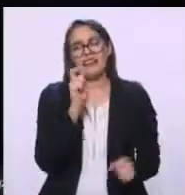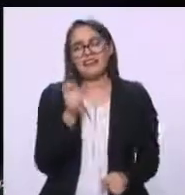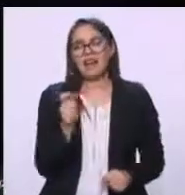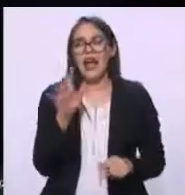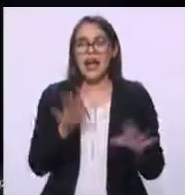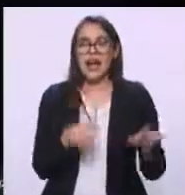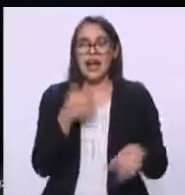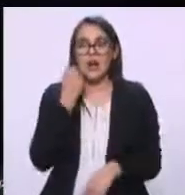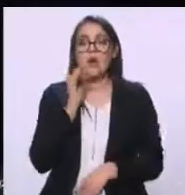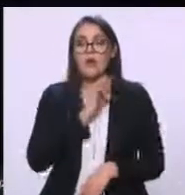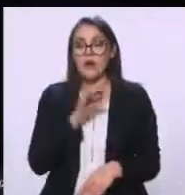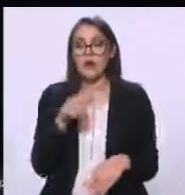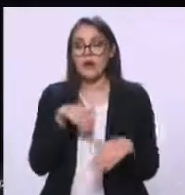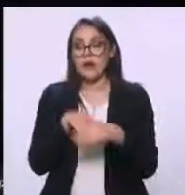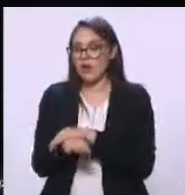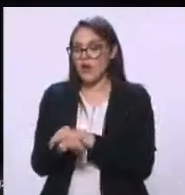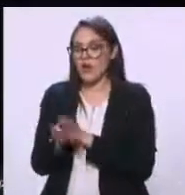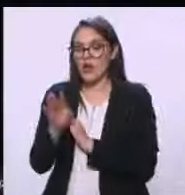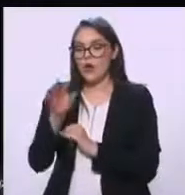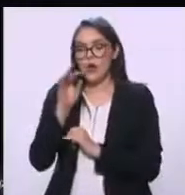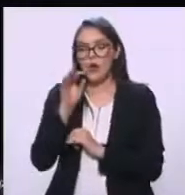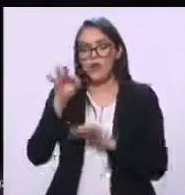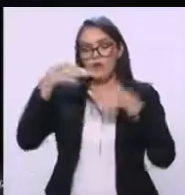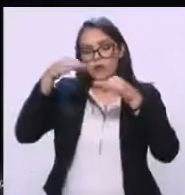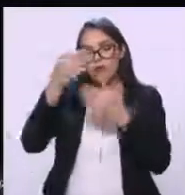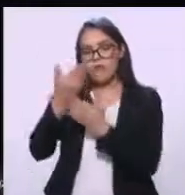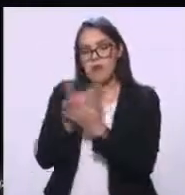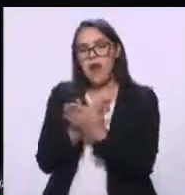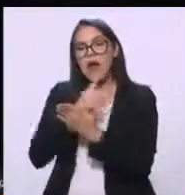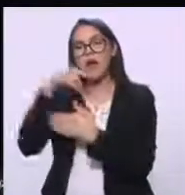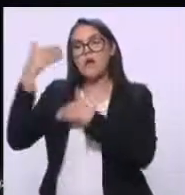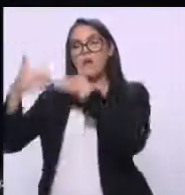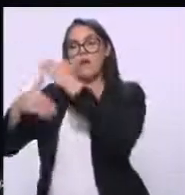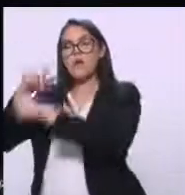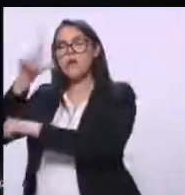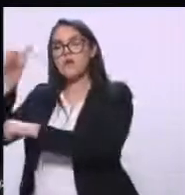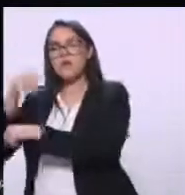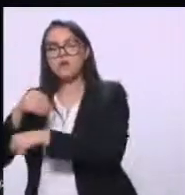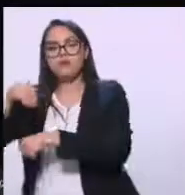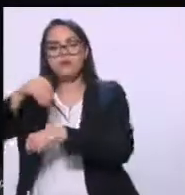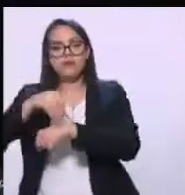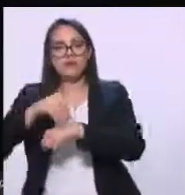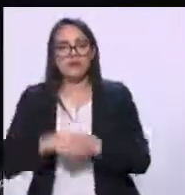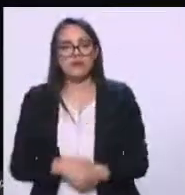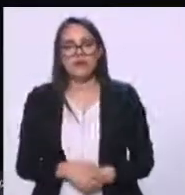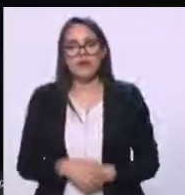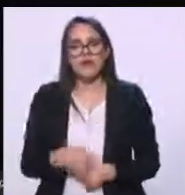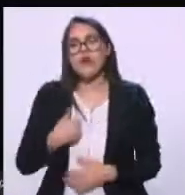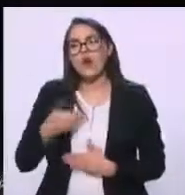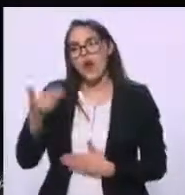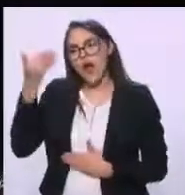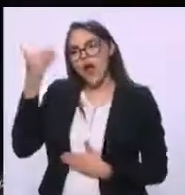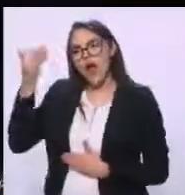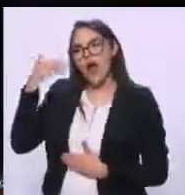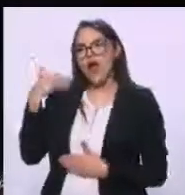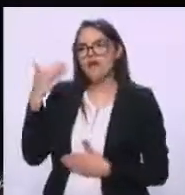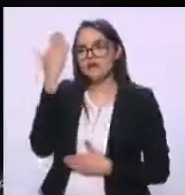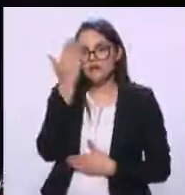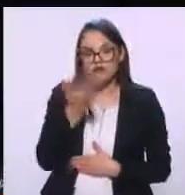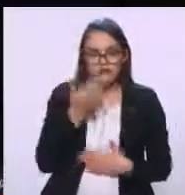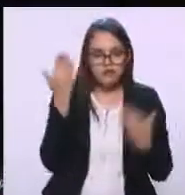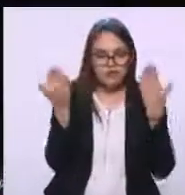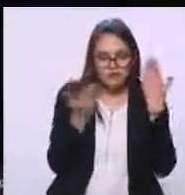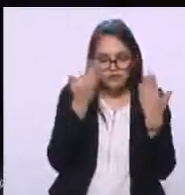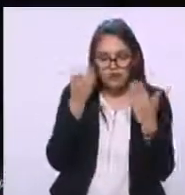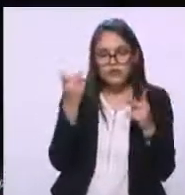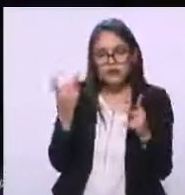que logren ingresar algún documento que después aparezca. Esto lo digo porque, he estudiado muchos ataques de estos en todo el mundo, y esto